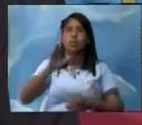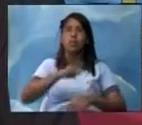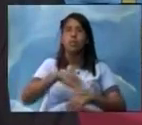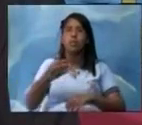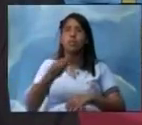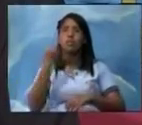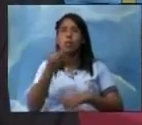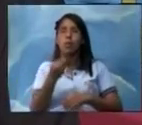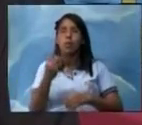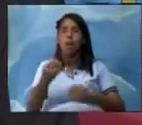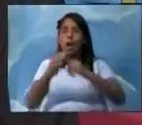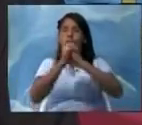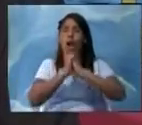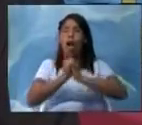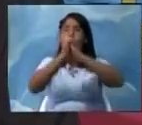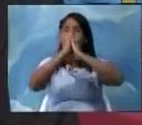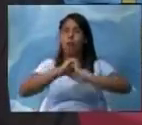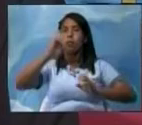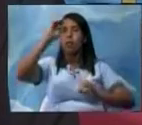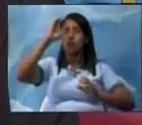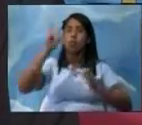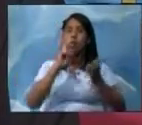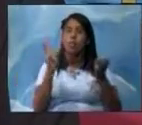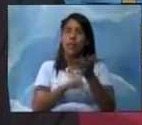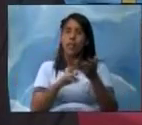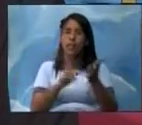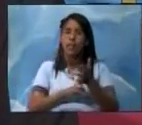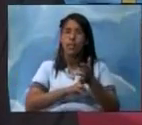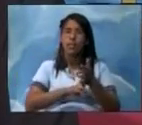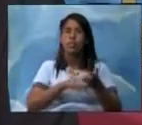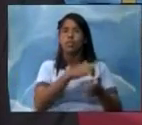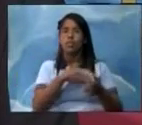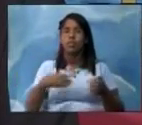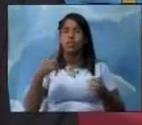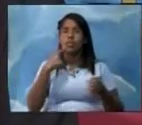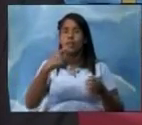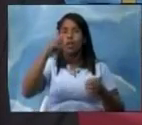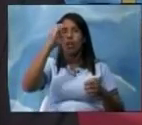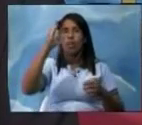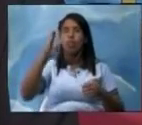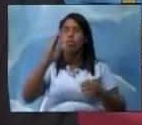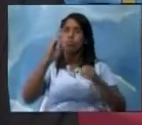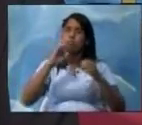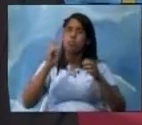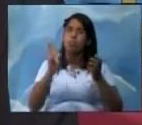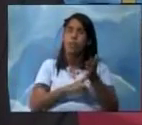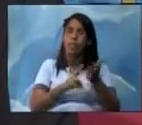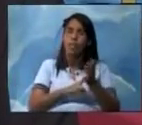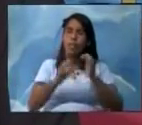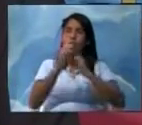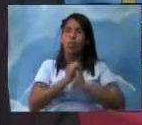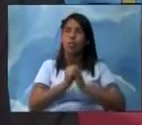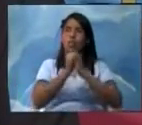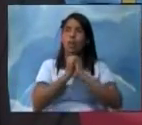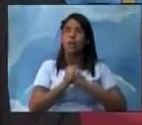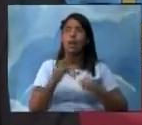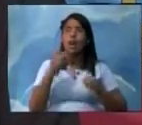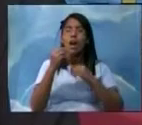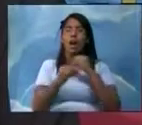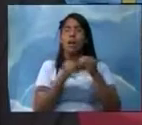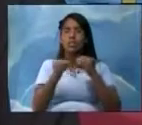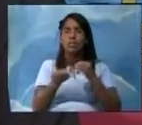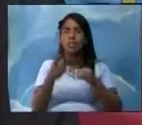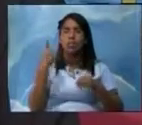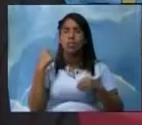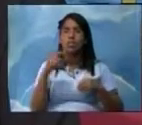Daniel adoraba al dios verdadero quiero decirle que esto de adorar al dios verdadero yo le conozco hace